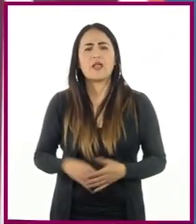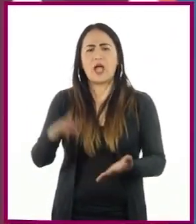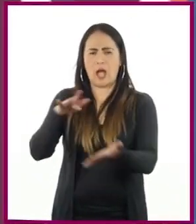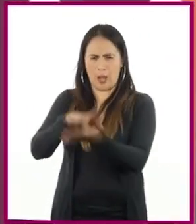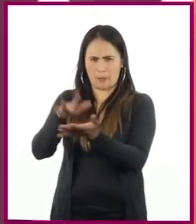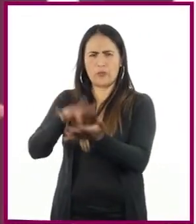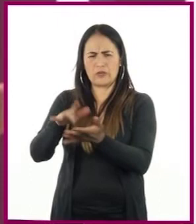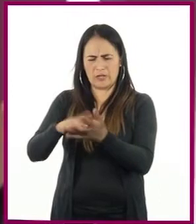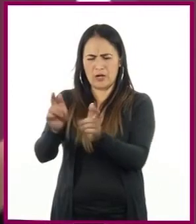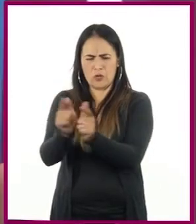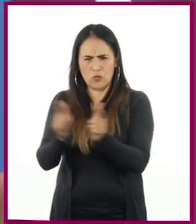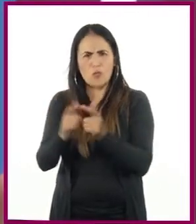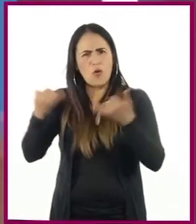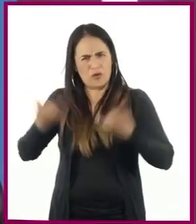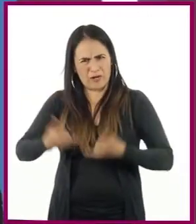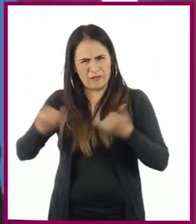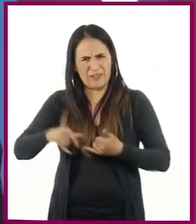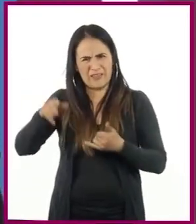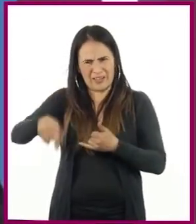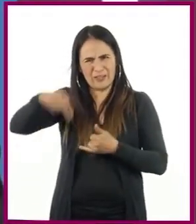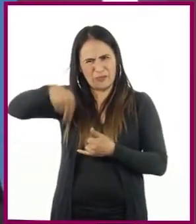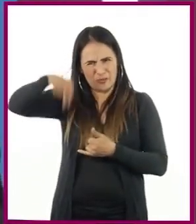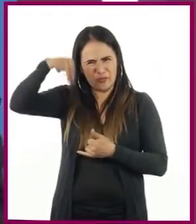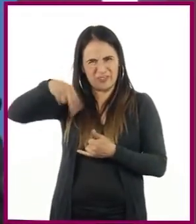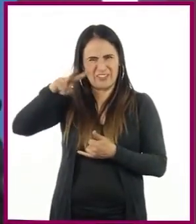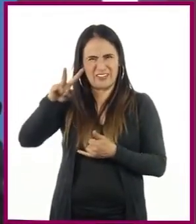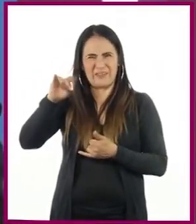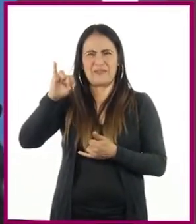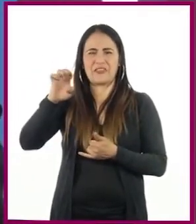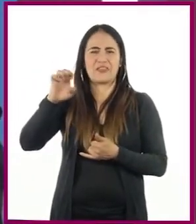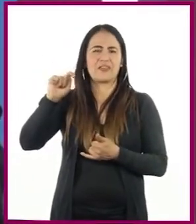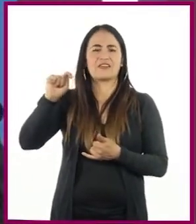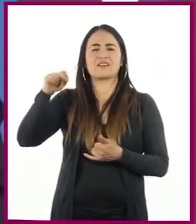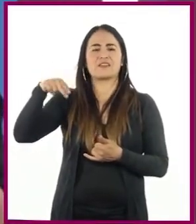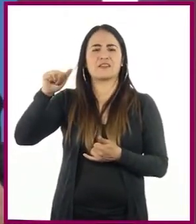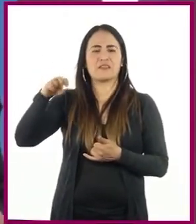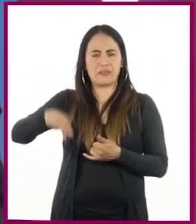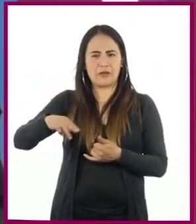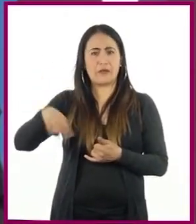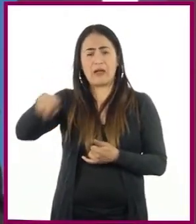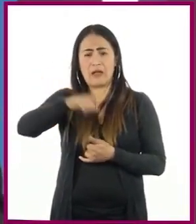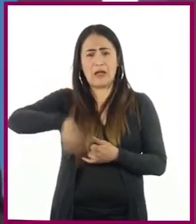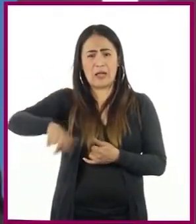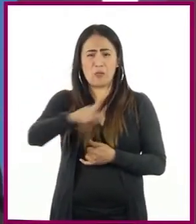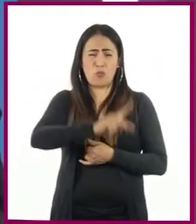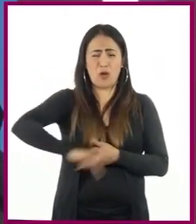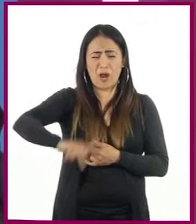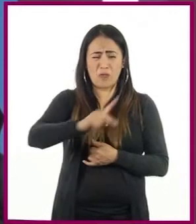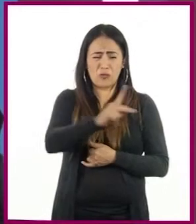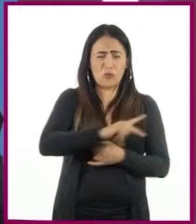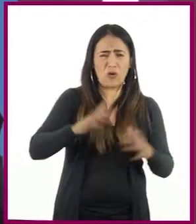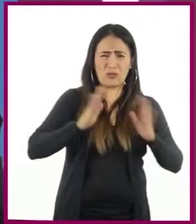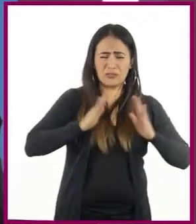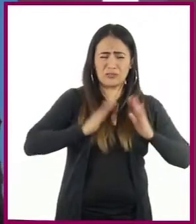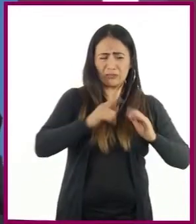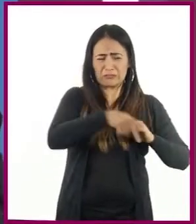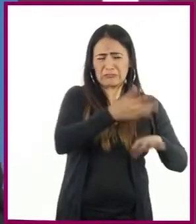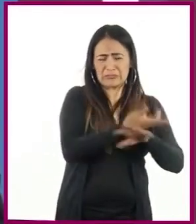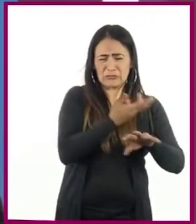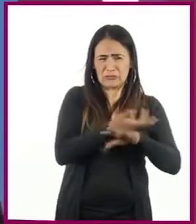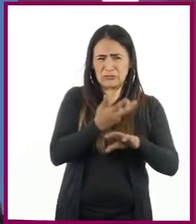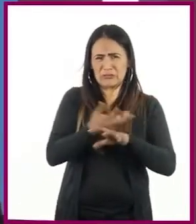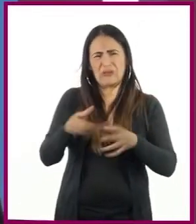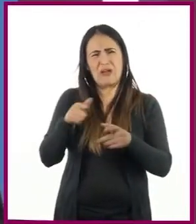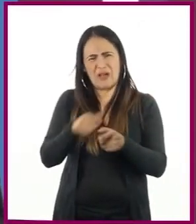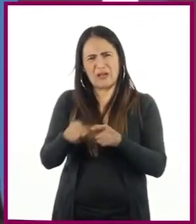a los rebeldes y a las tropas del norte. Debido a esto, masacraron numerosas poblaciones civiles. aunque muchas veces